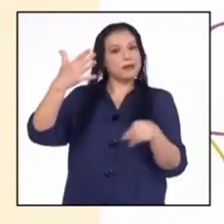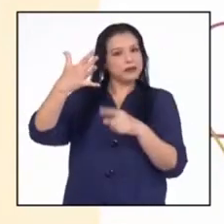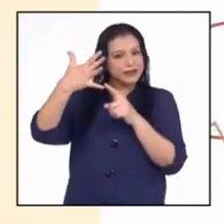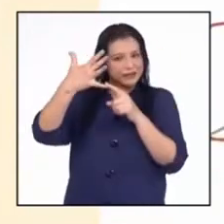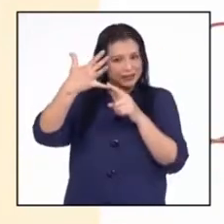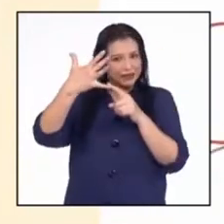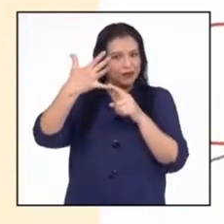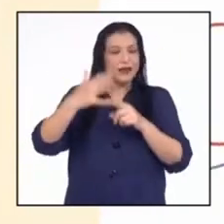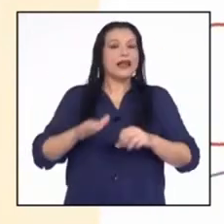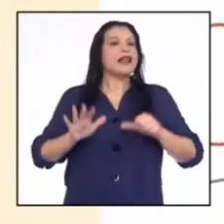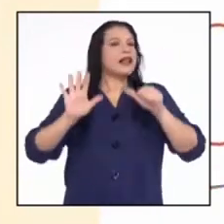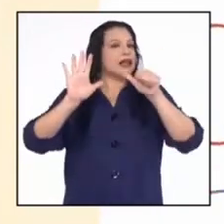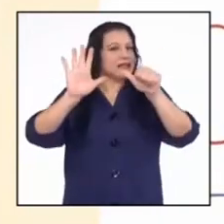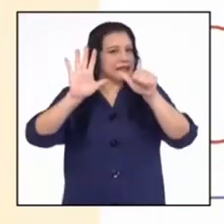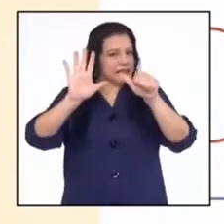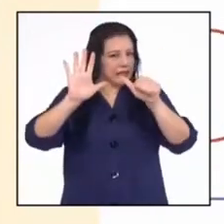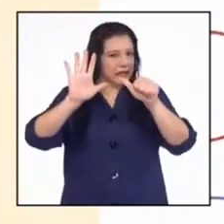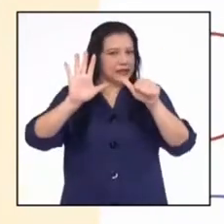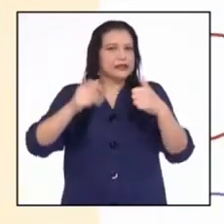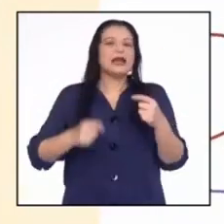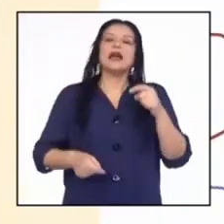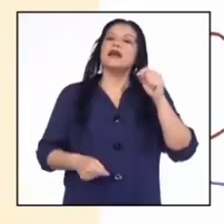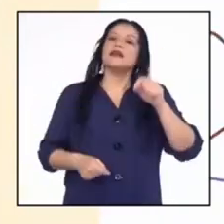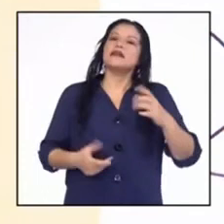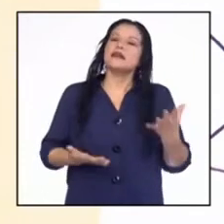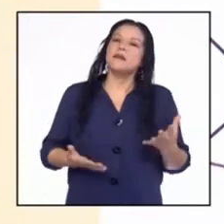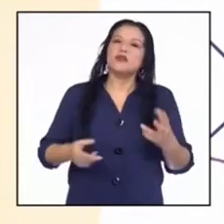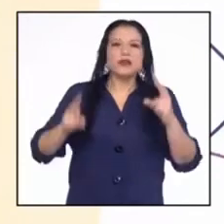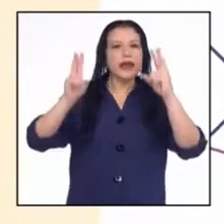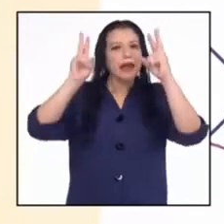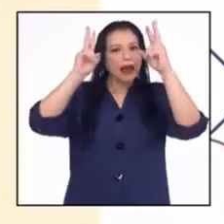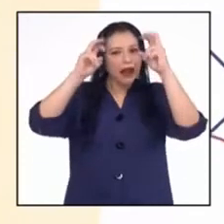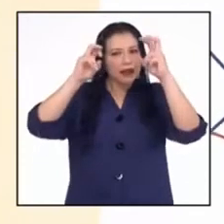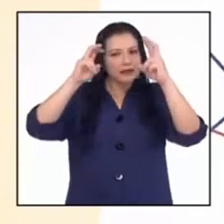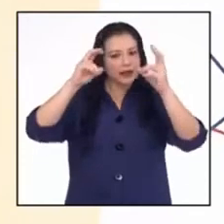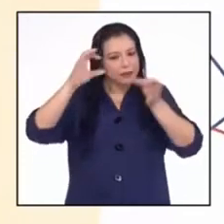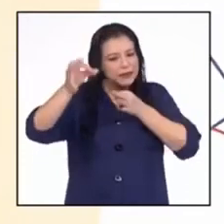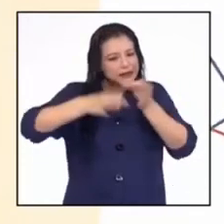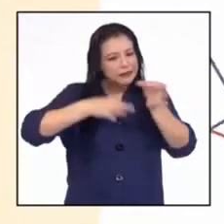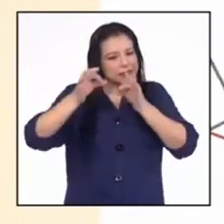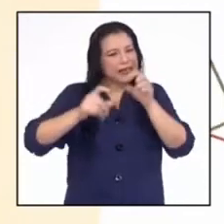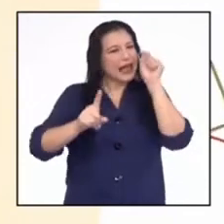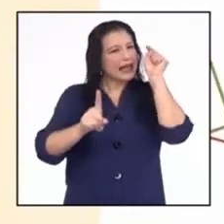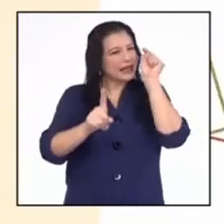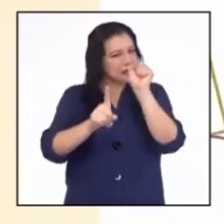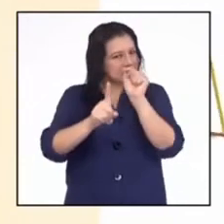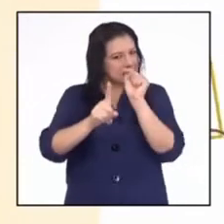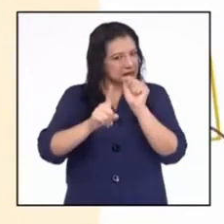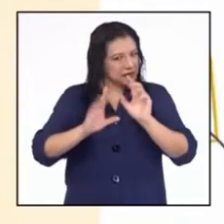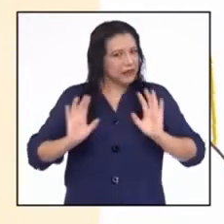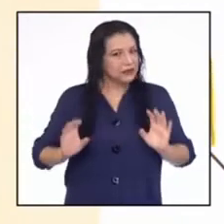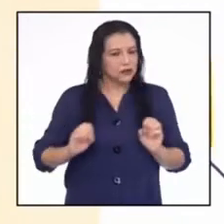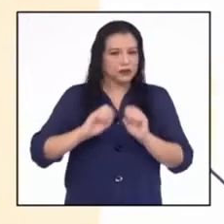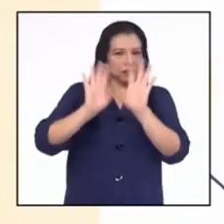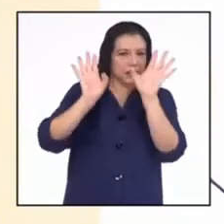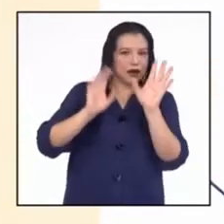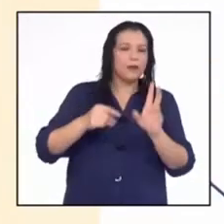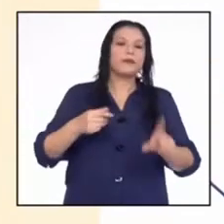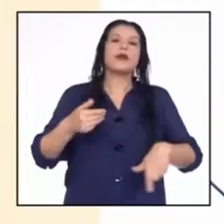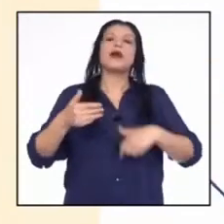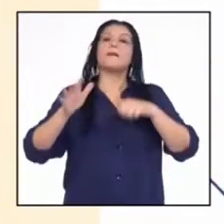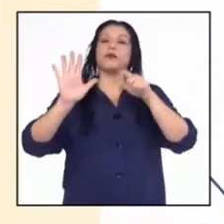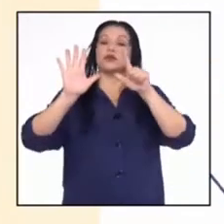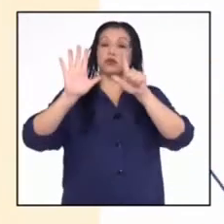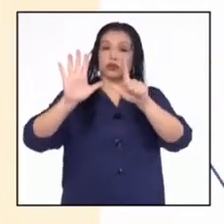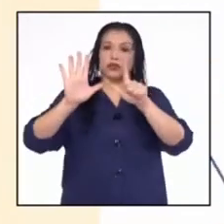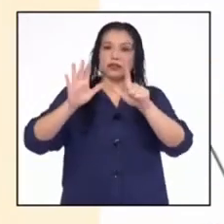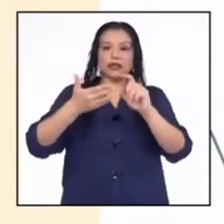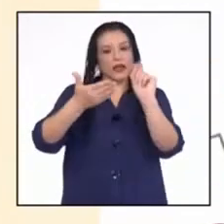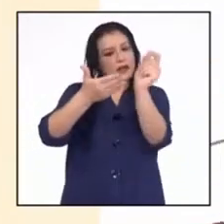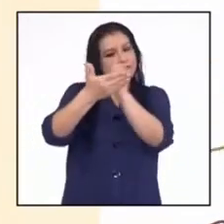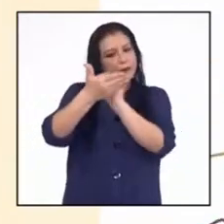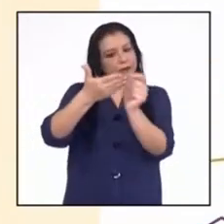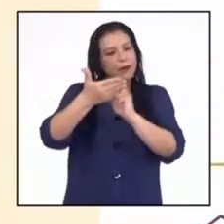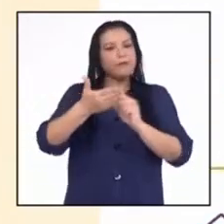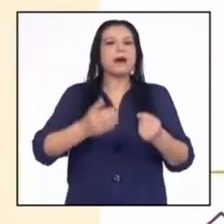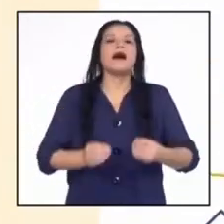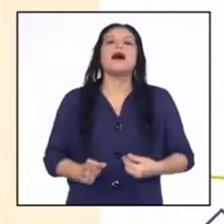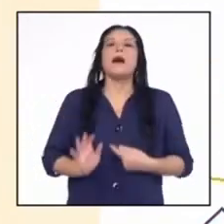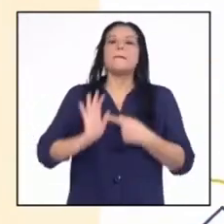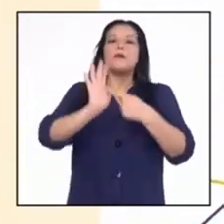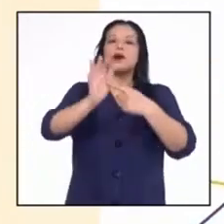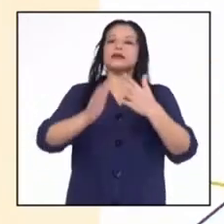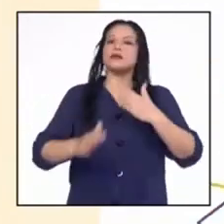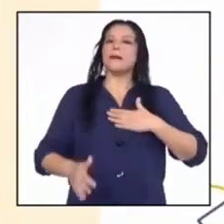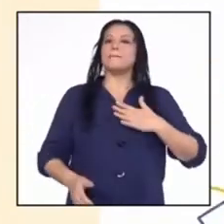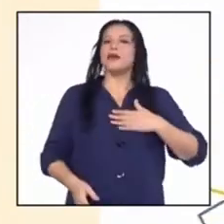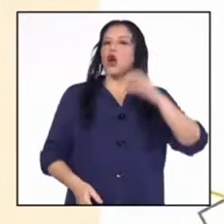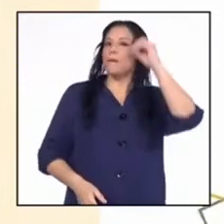número 6, sería decir que el tema ha sido desarrollado con precisión. Punto 7. Que el ensayo exprese la opinión